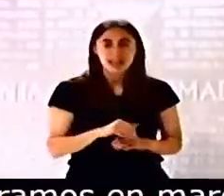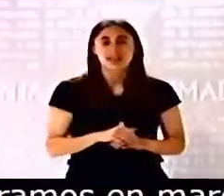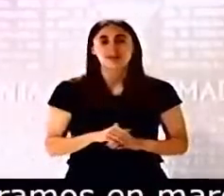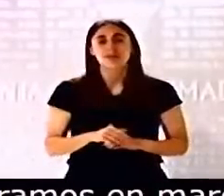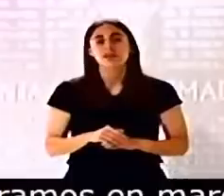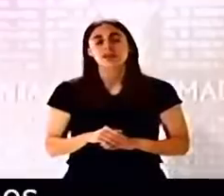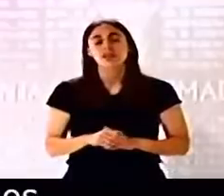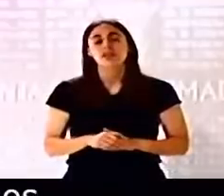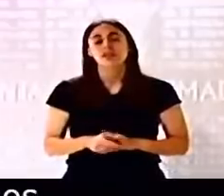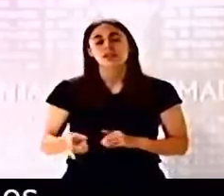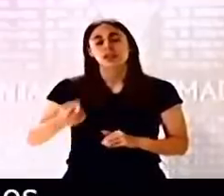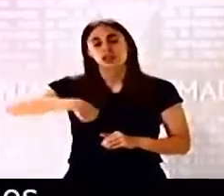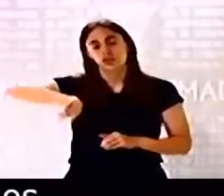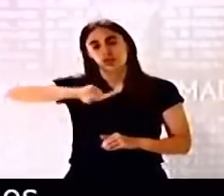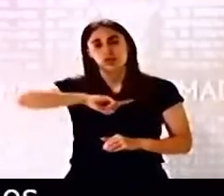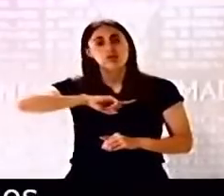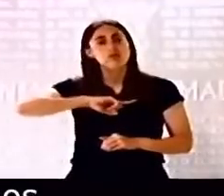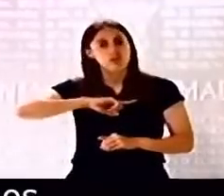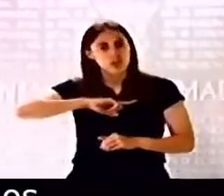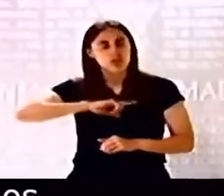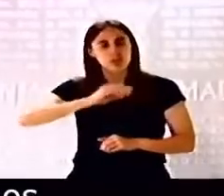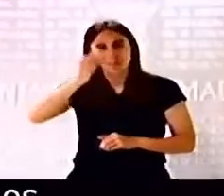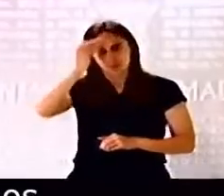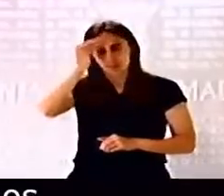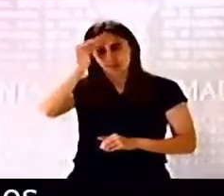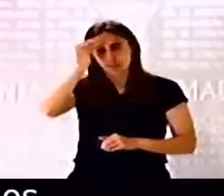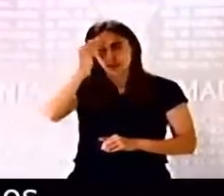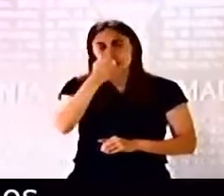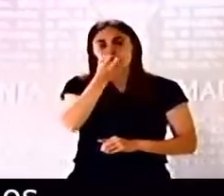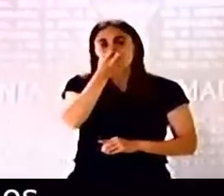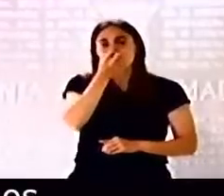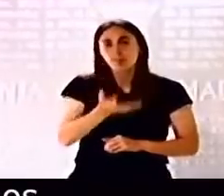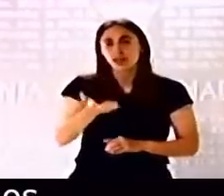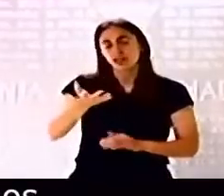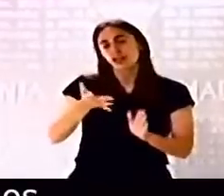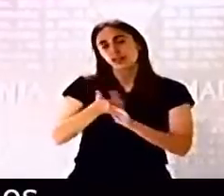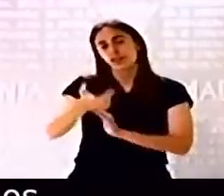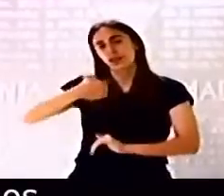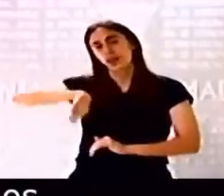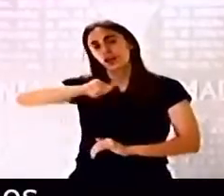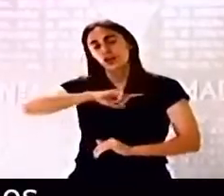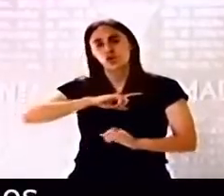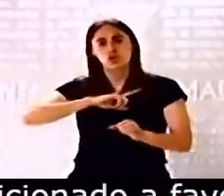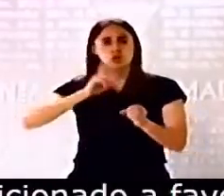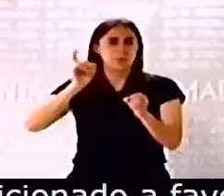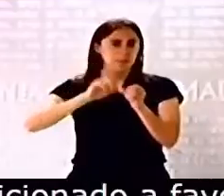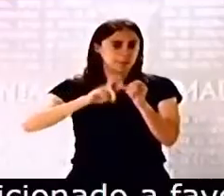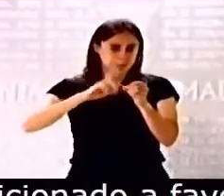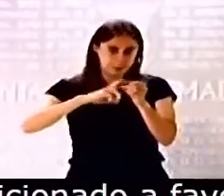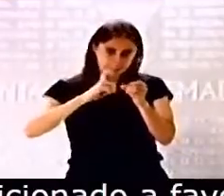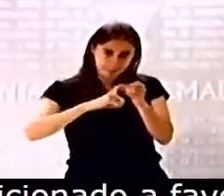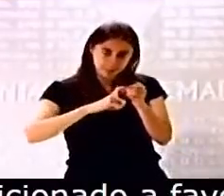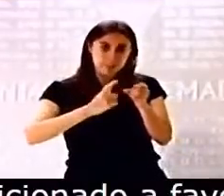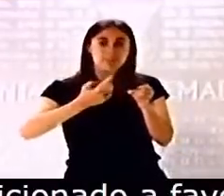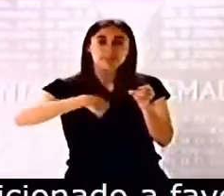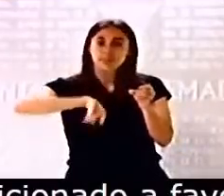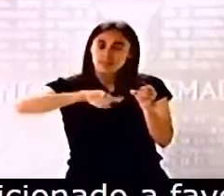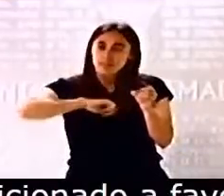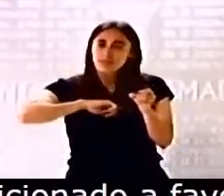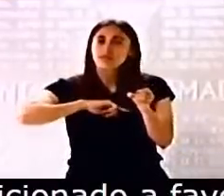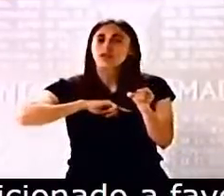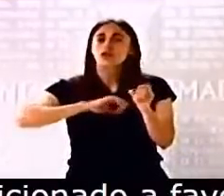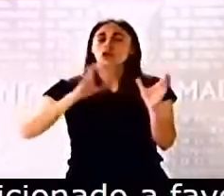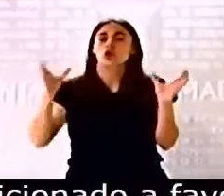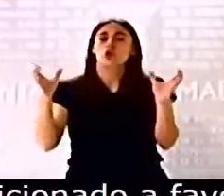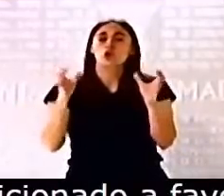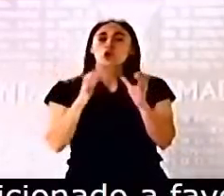que se ha posicionado a favor, que va a participar activamente, que nos vamos a incluir o nos vamos a proponer en el grupo